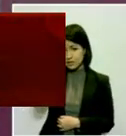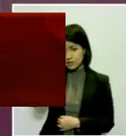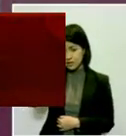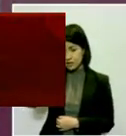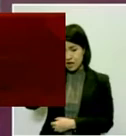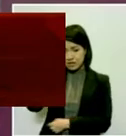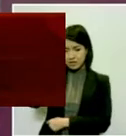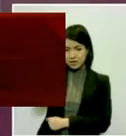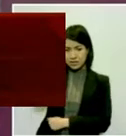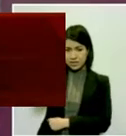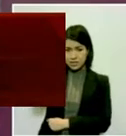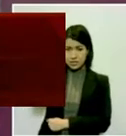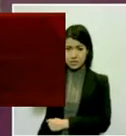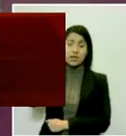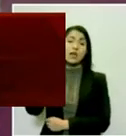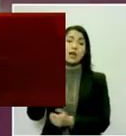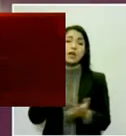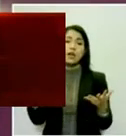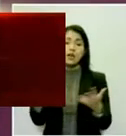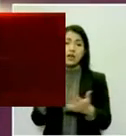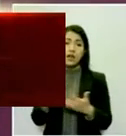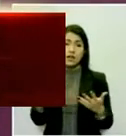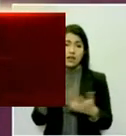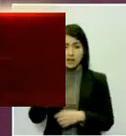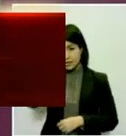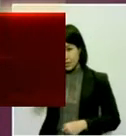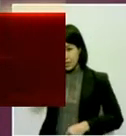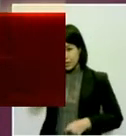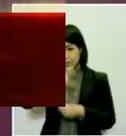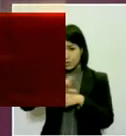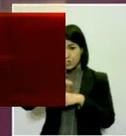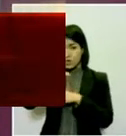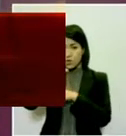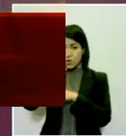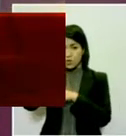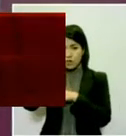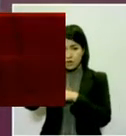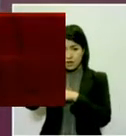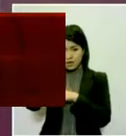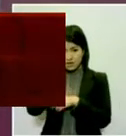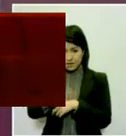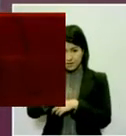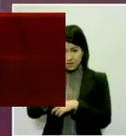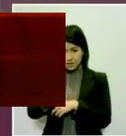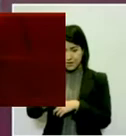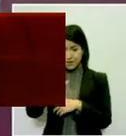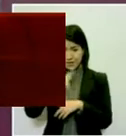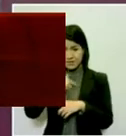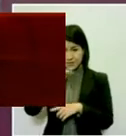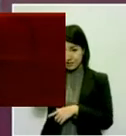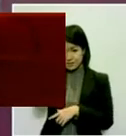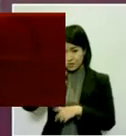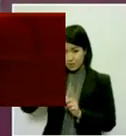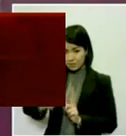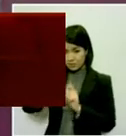sindicato se hizo director del Colegio de Bachilleres. Todos enterados,